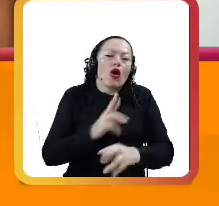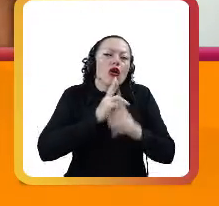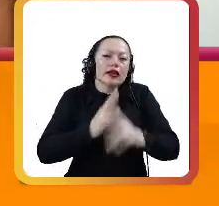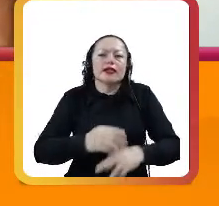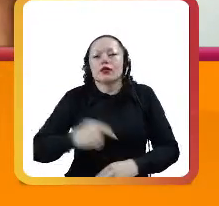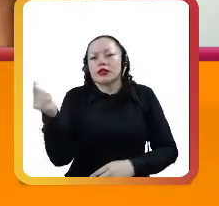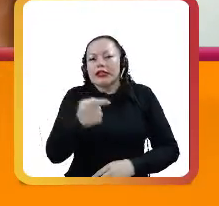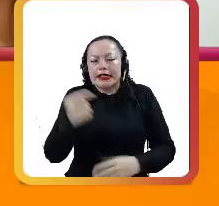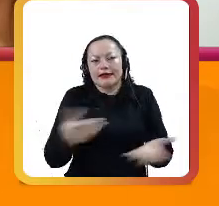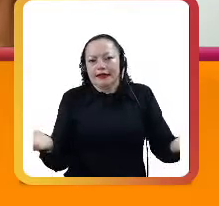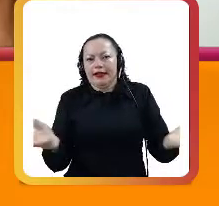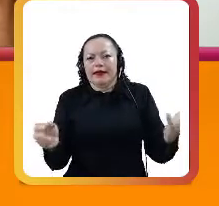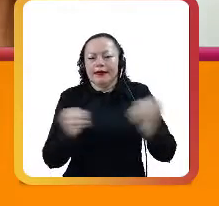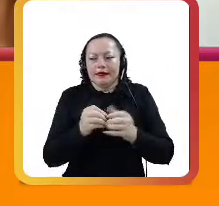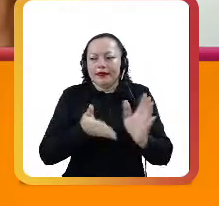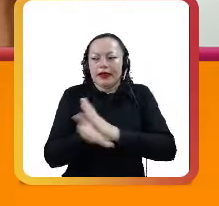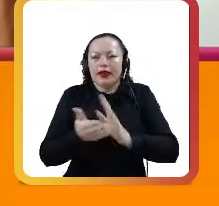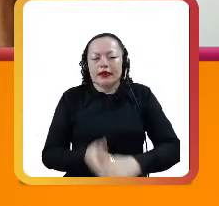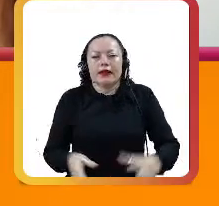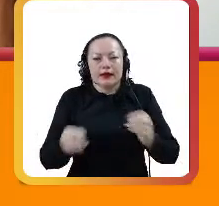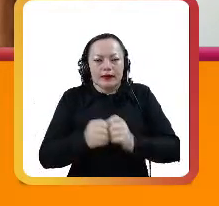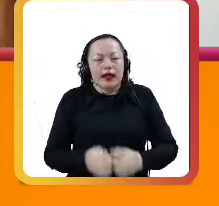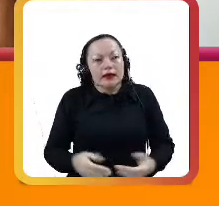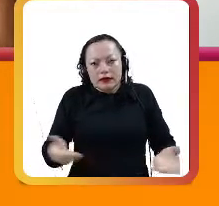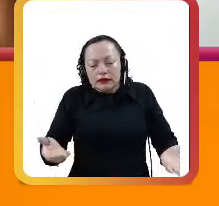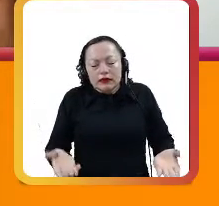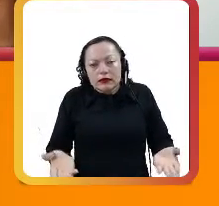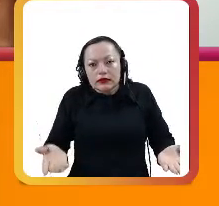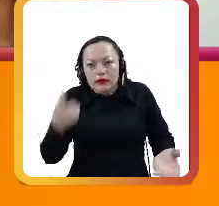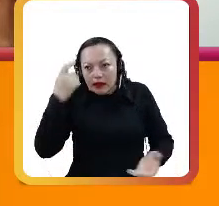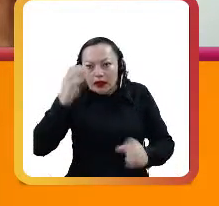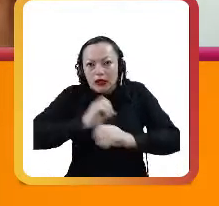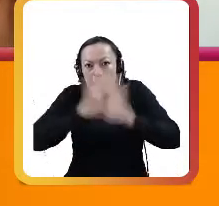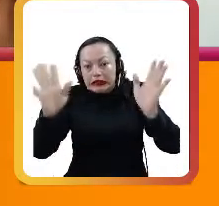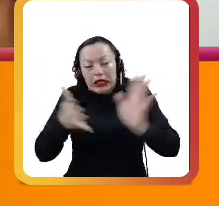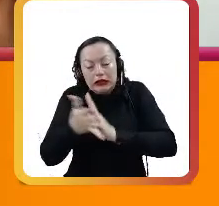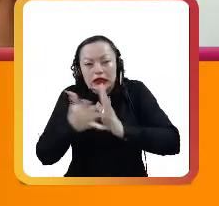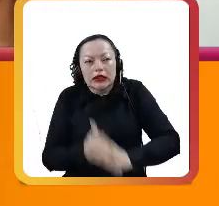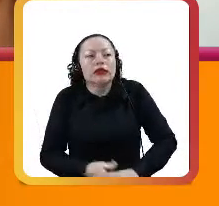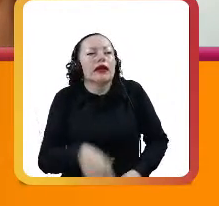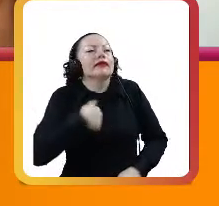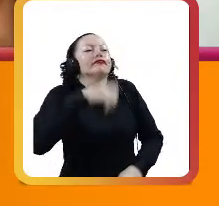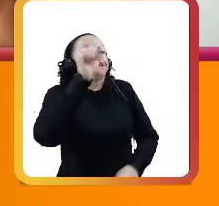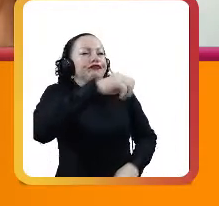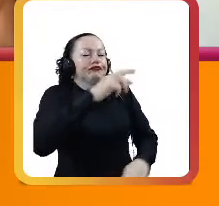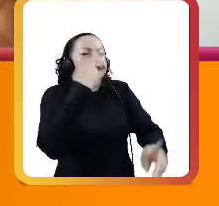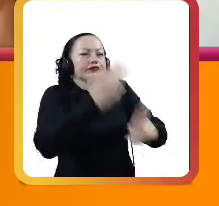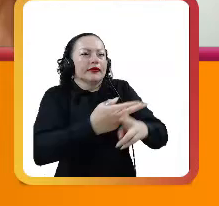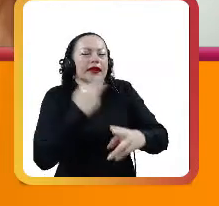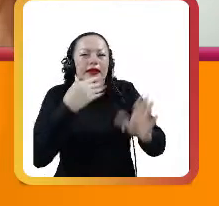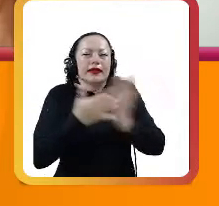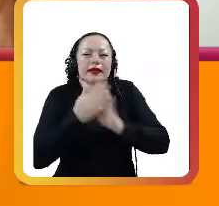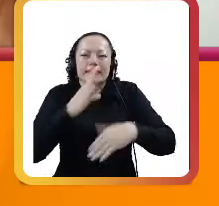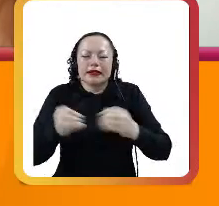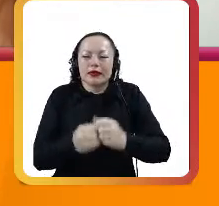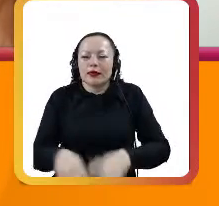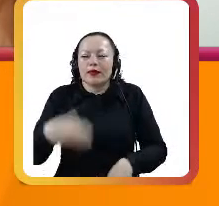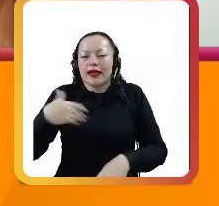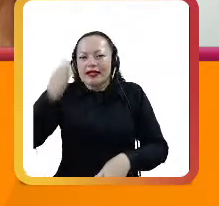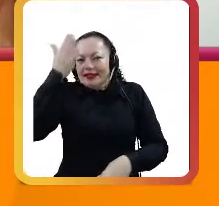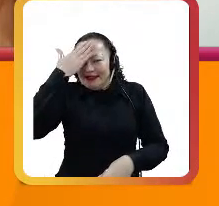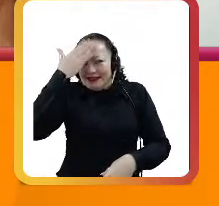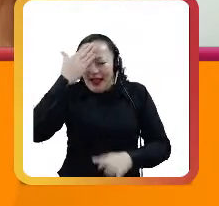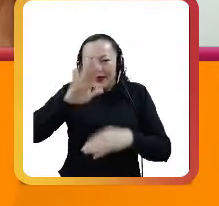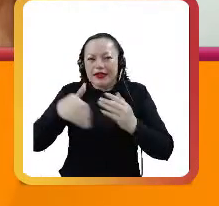se reciba una respuesta. Entonces, una respuesta, claro. Exacto, correcto. Tener la certeza de saber si tengo o no